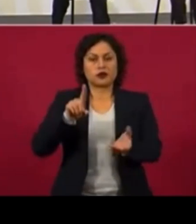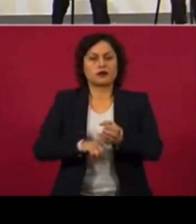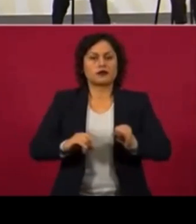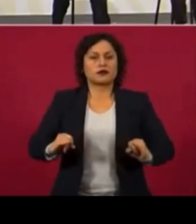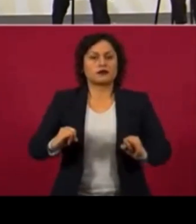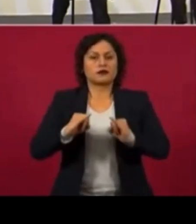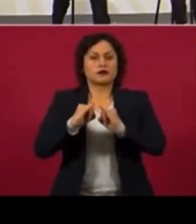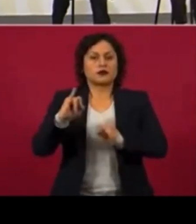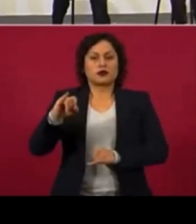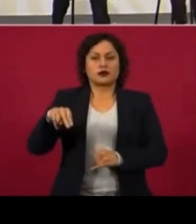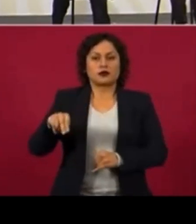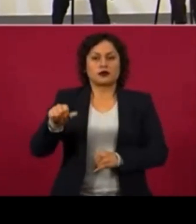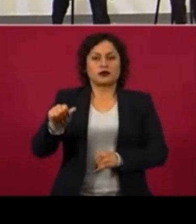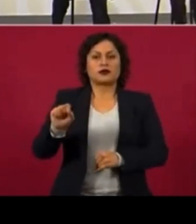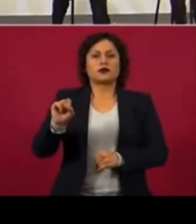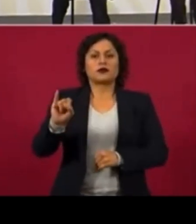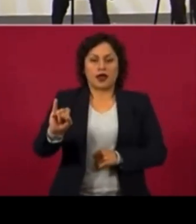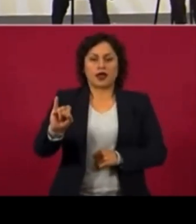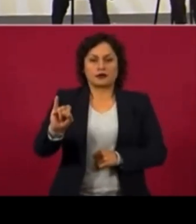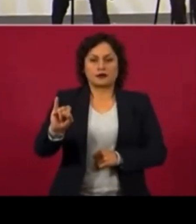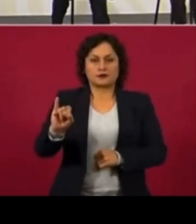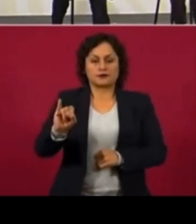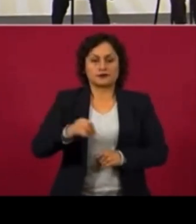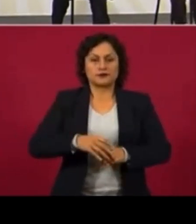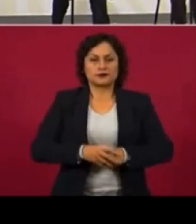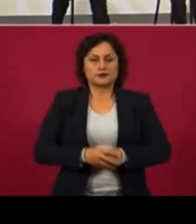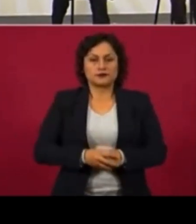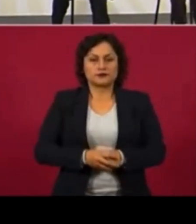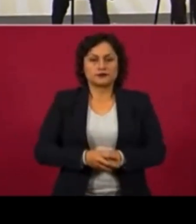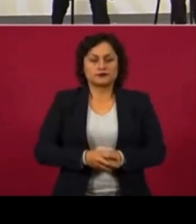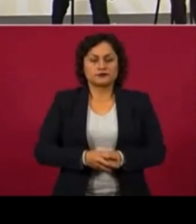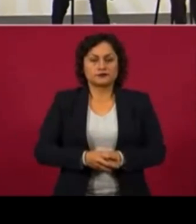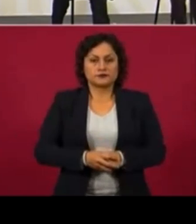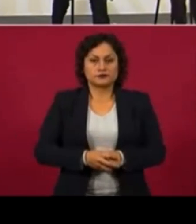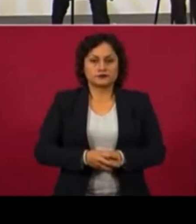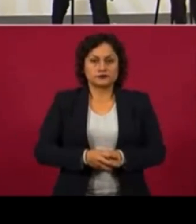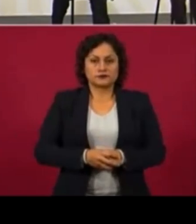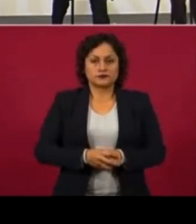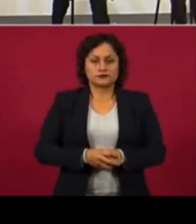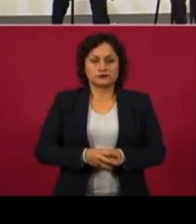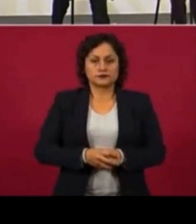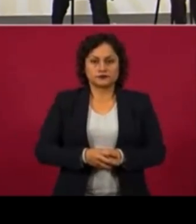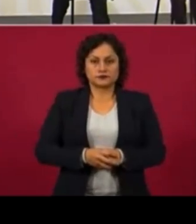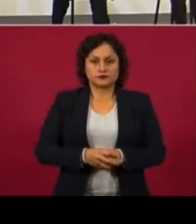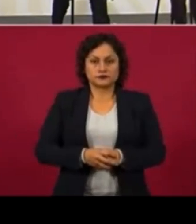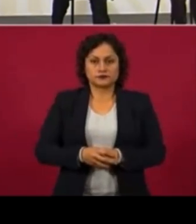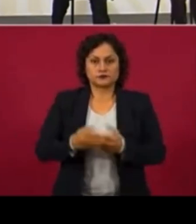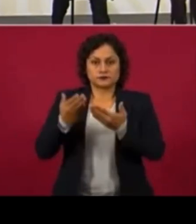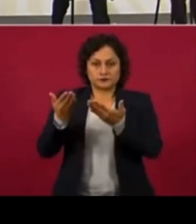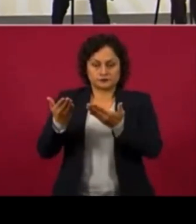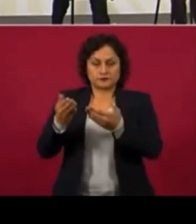de Transparencia, Acceso a la Información y Protección de Datos Personales,